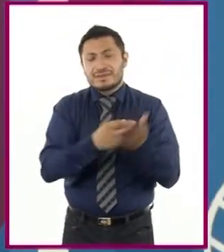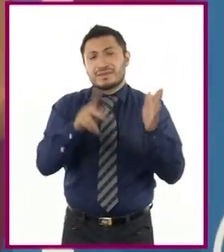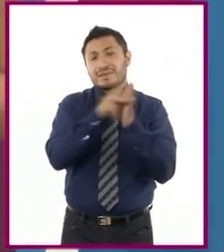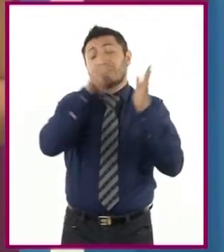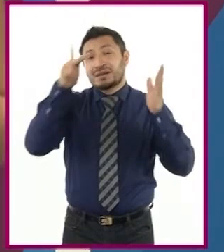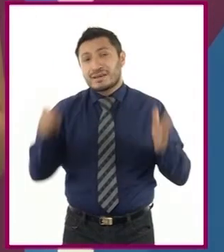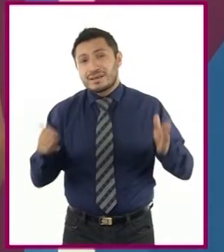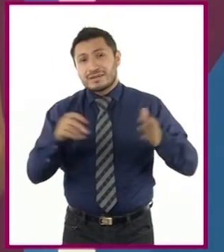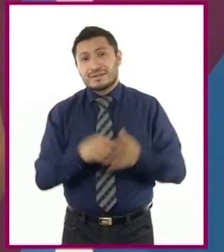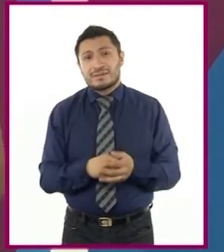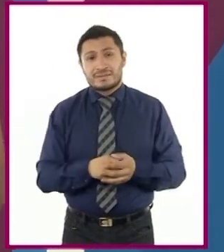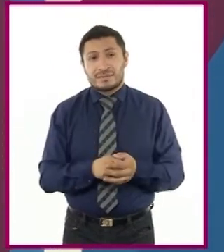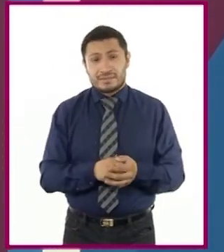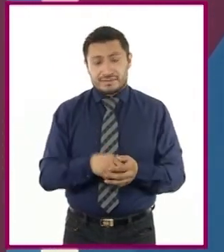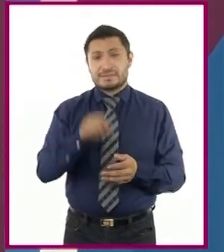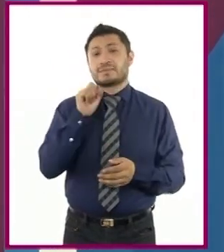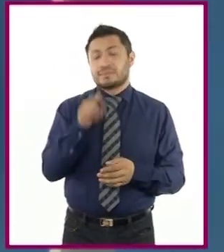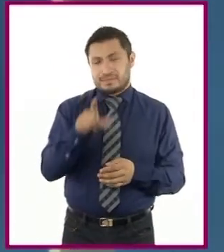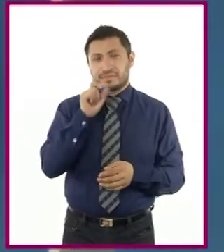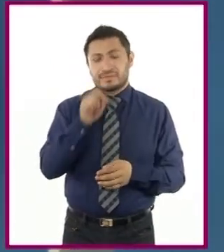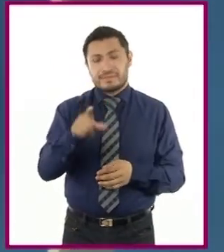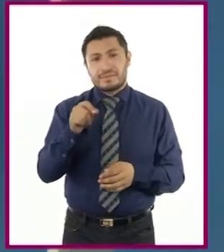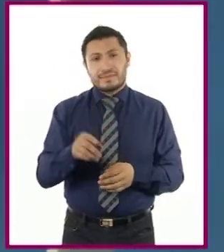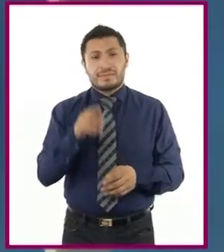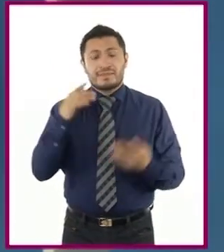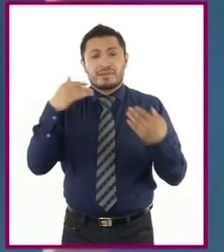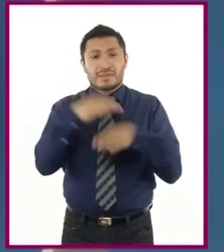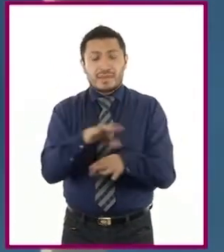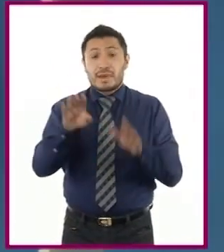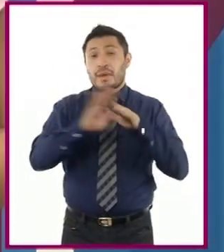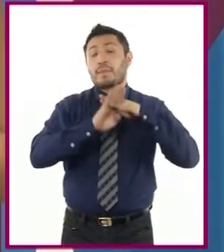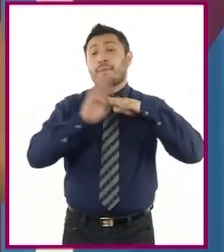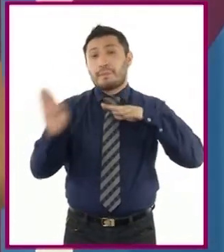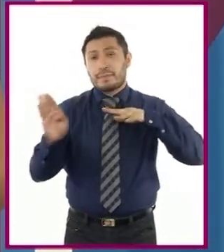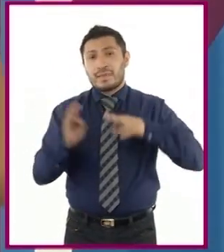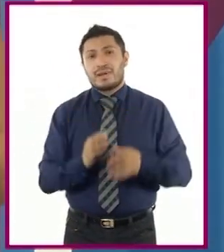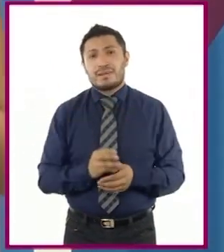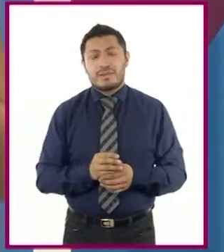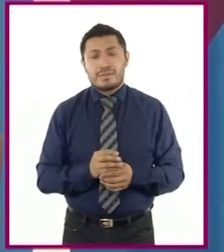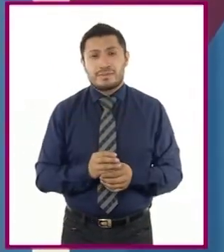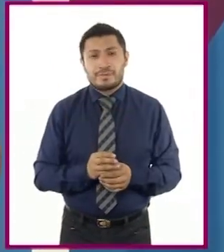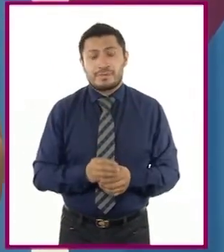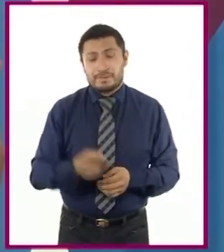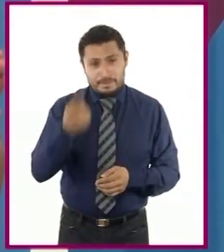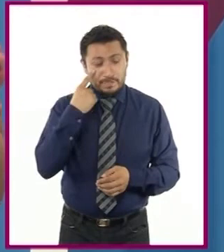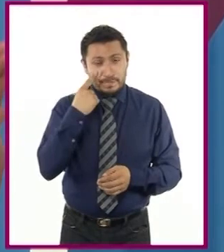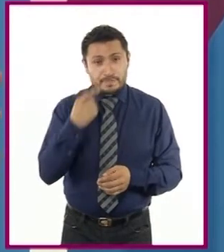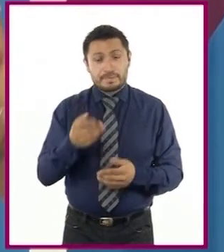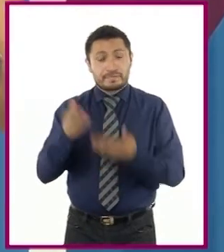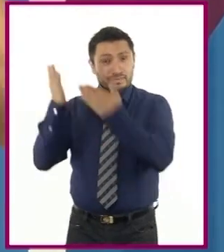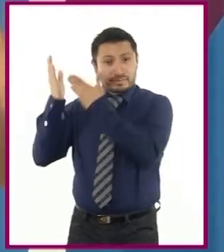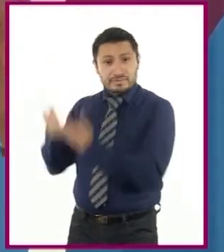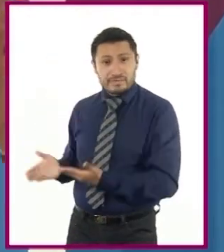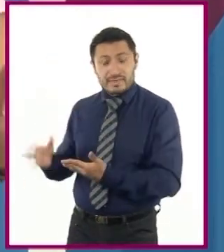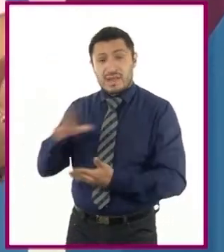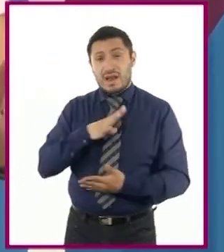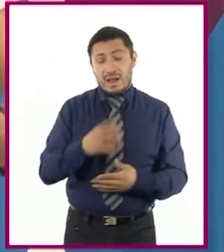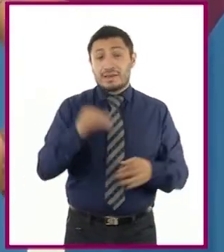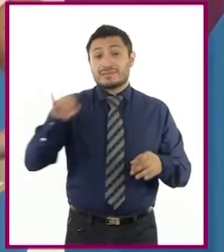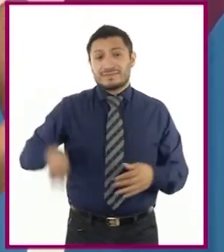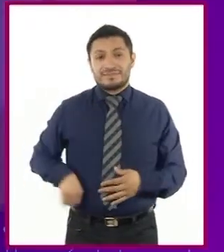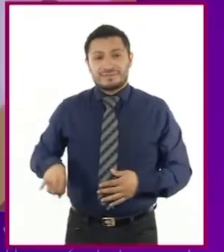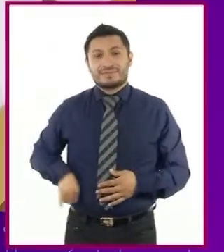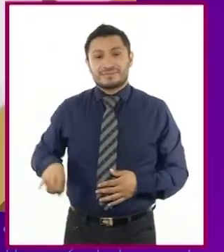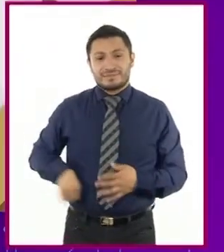periódicos. Por supuesto, los que hablan sobre la migración. Mire, en pantalla tenemos uno muy